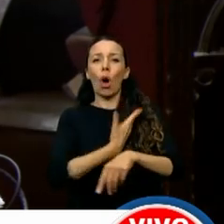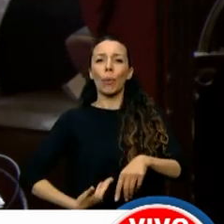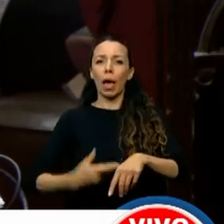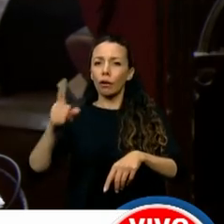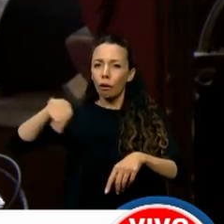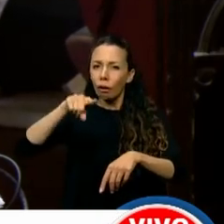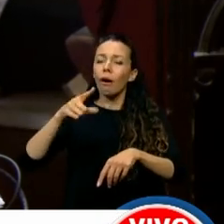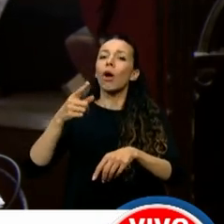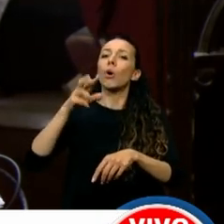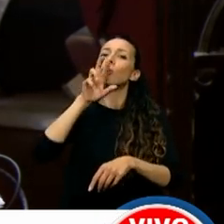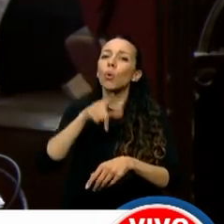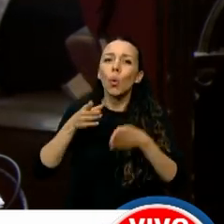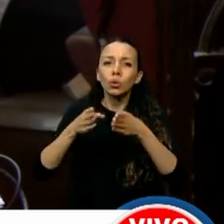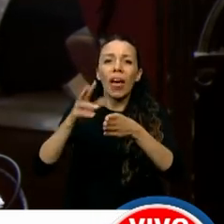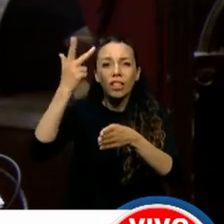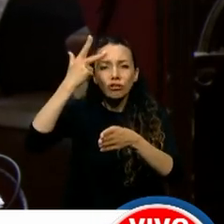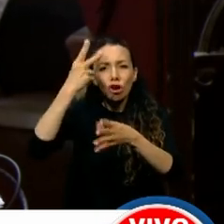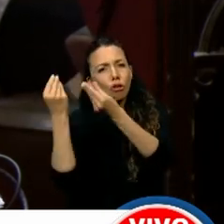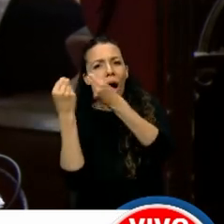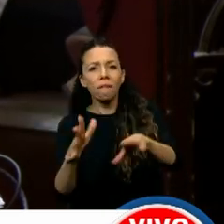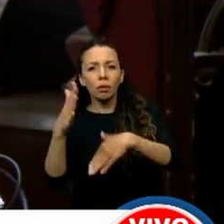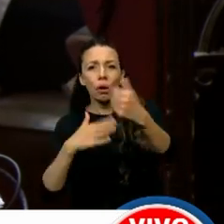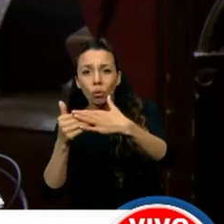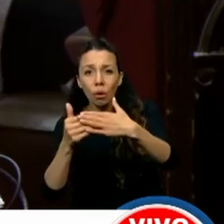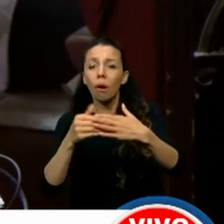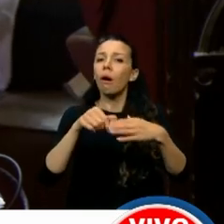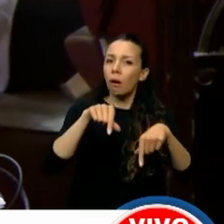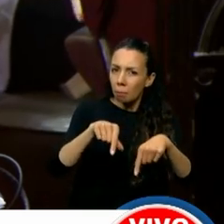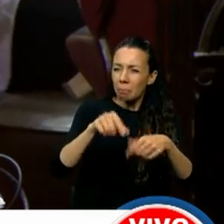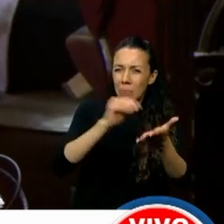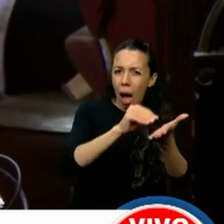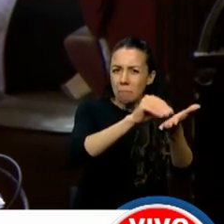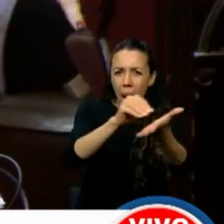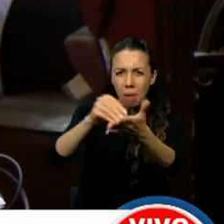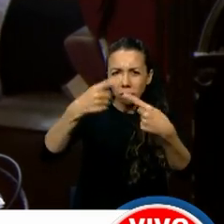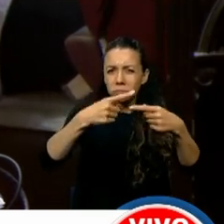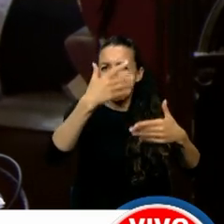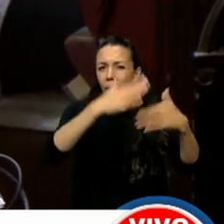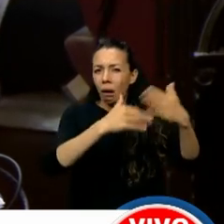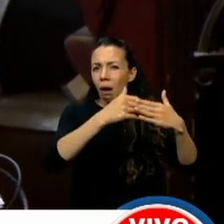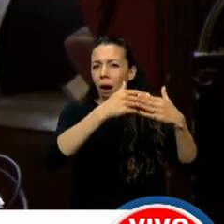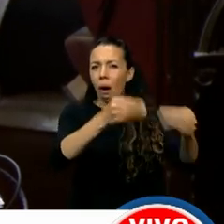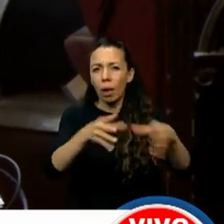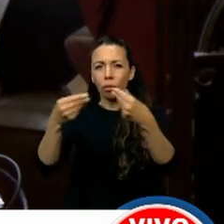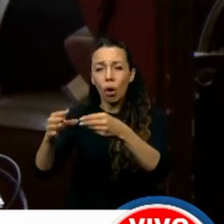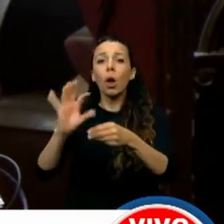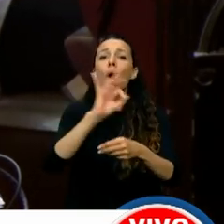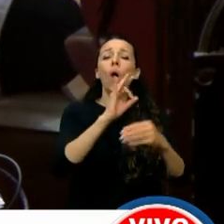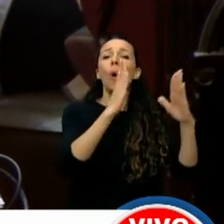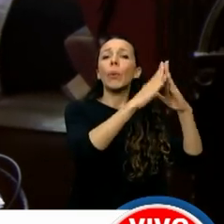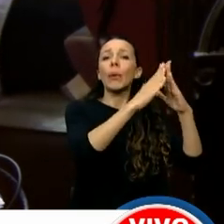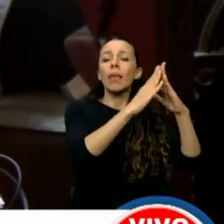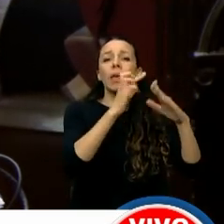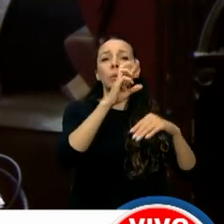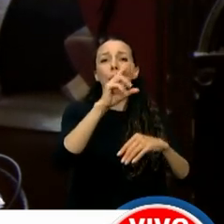y acatar la ruta 18 y muchas otras más del mismo modo las viviendas del procrear de la ciudad